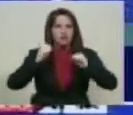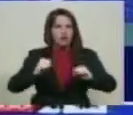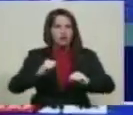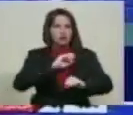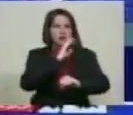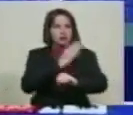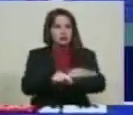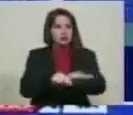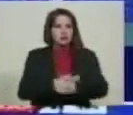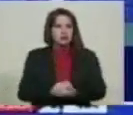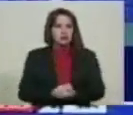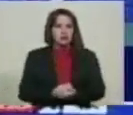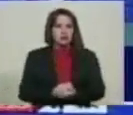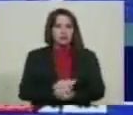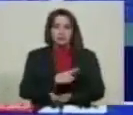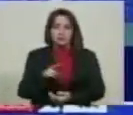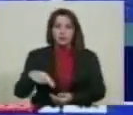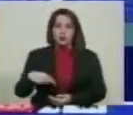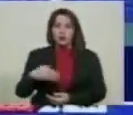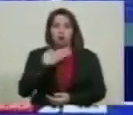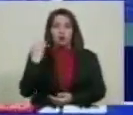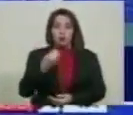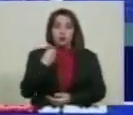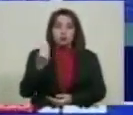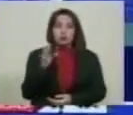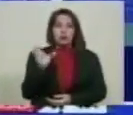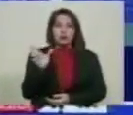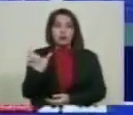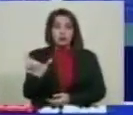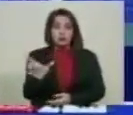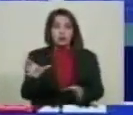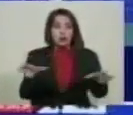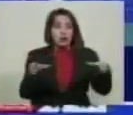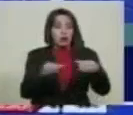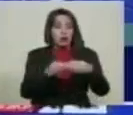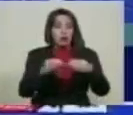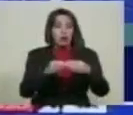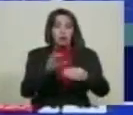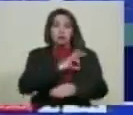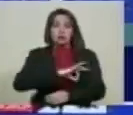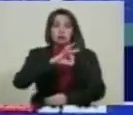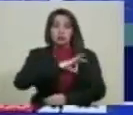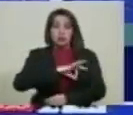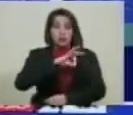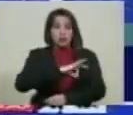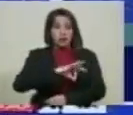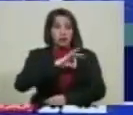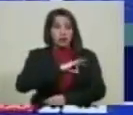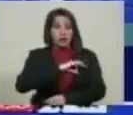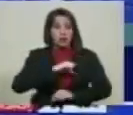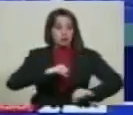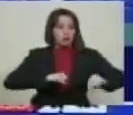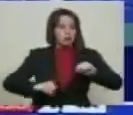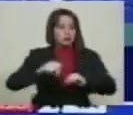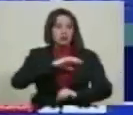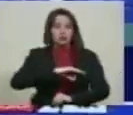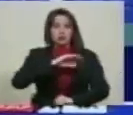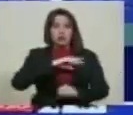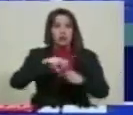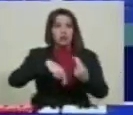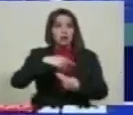Y nuestro partido, nuestra juventud, el gran polo patriótico, las fuerzas sociales, los movimientos sociales de la